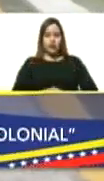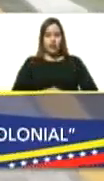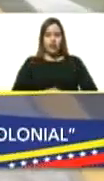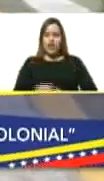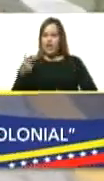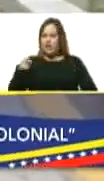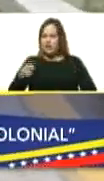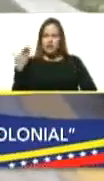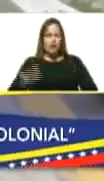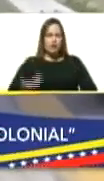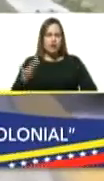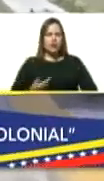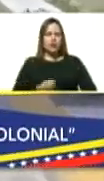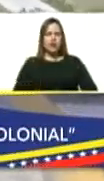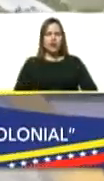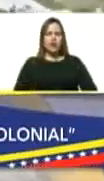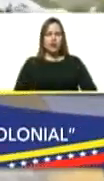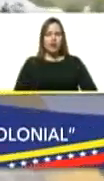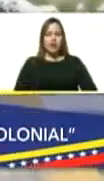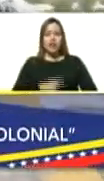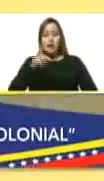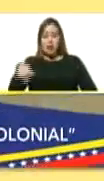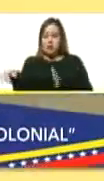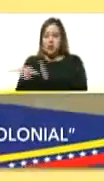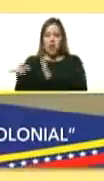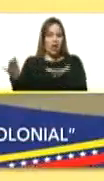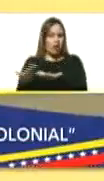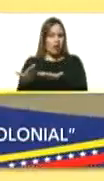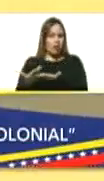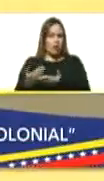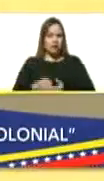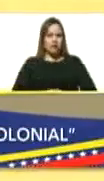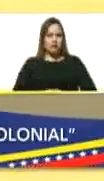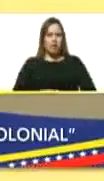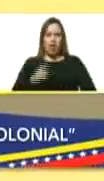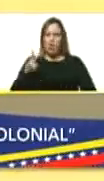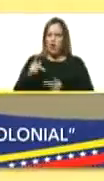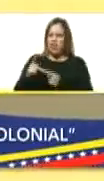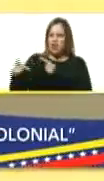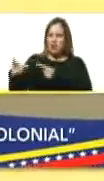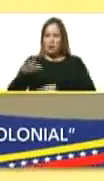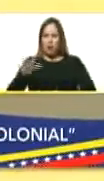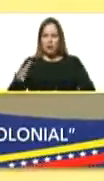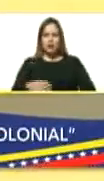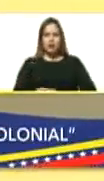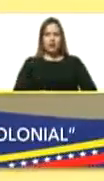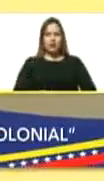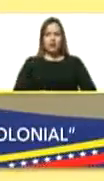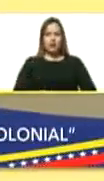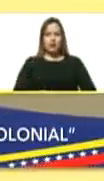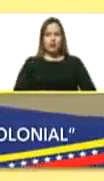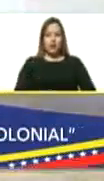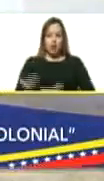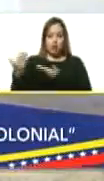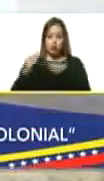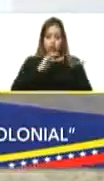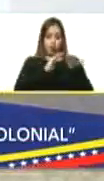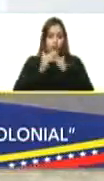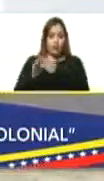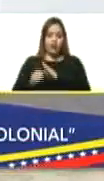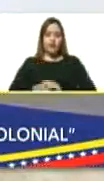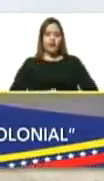importante comunidad. Aquí tenemos el colegio muy cerca, apenas 2 kilómetros de este urbanismo, y